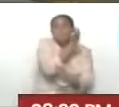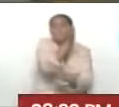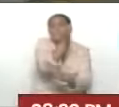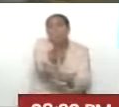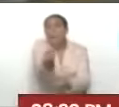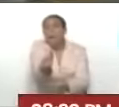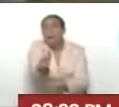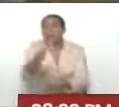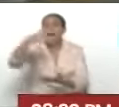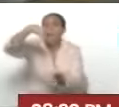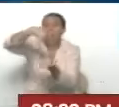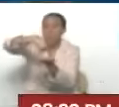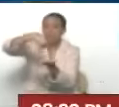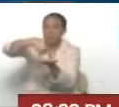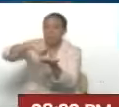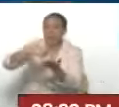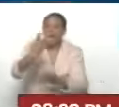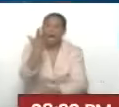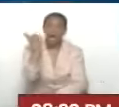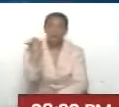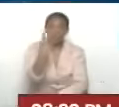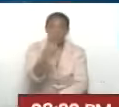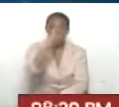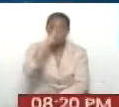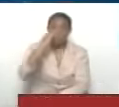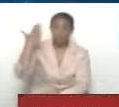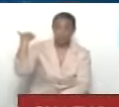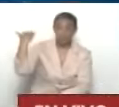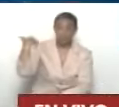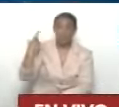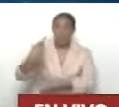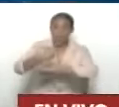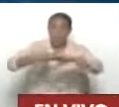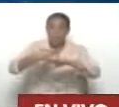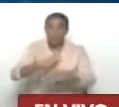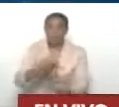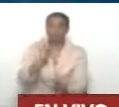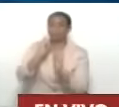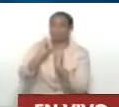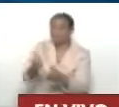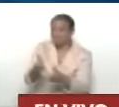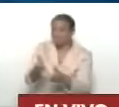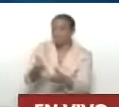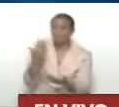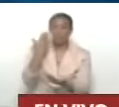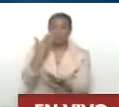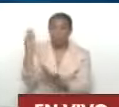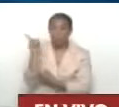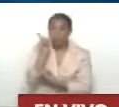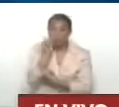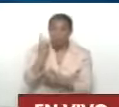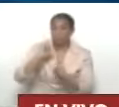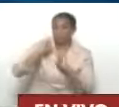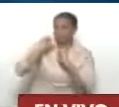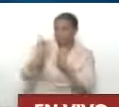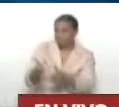precisamente a Carabobo porque hace un año el gobernador Rafael Evangelista Lacaba